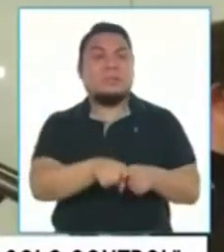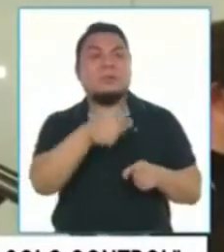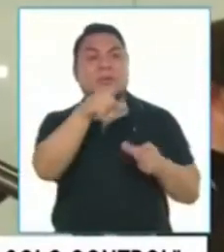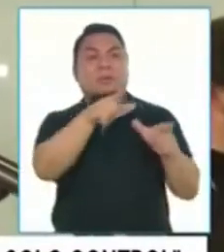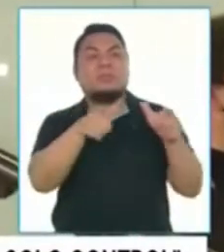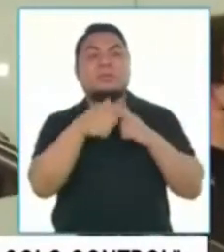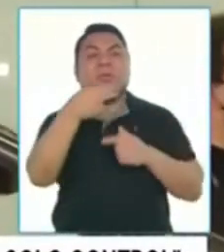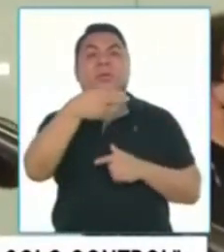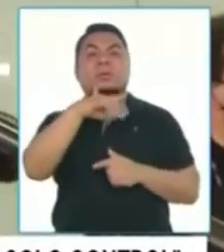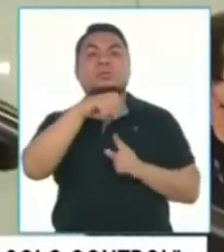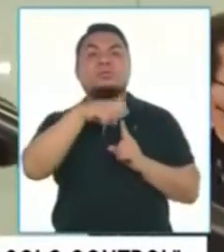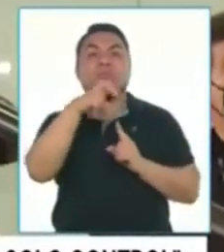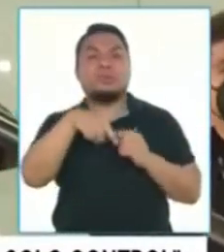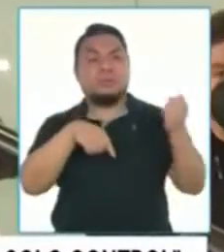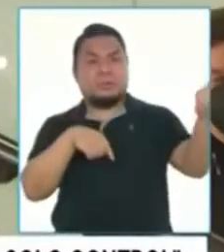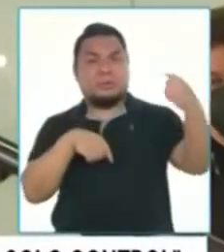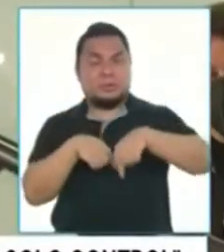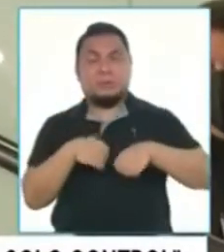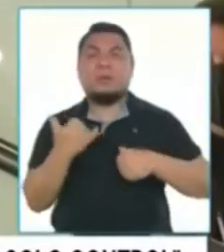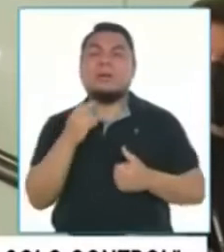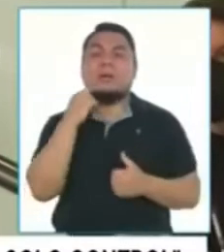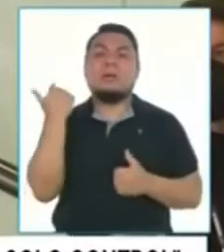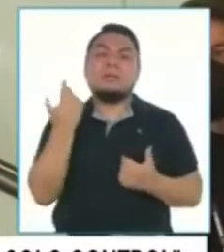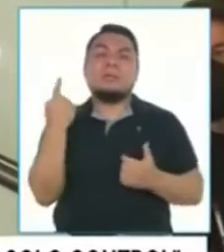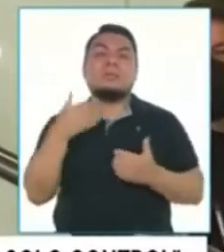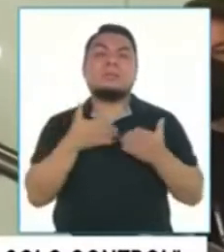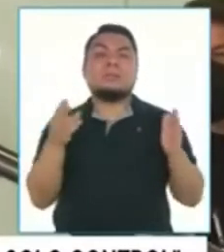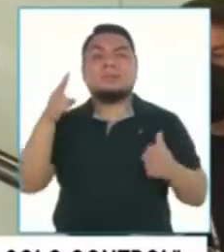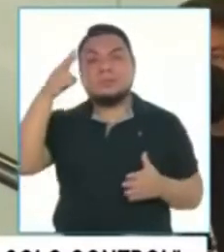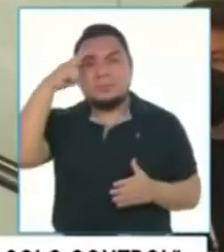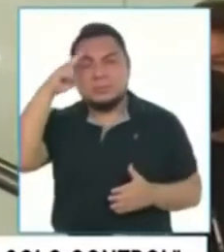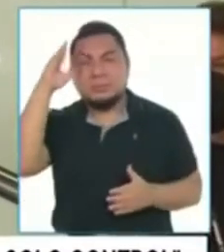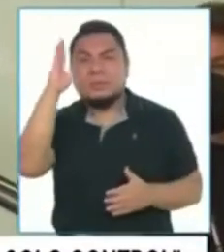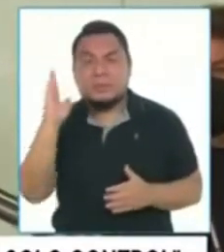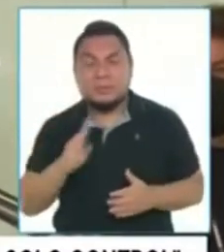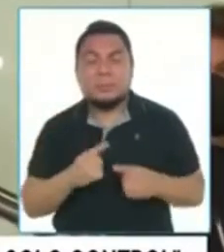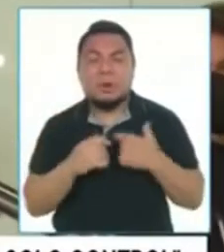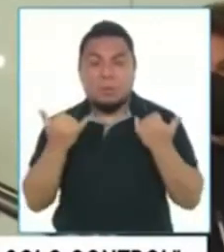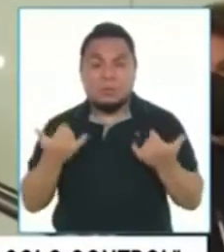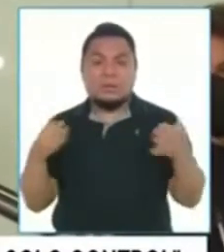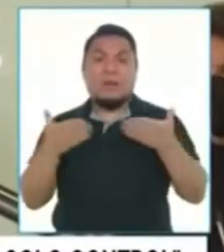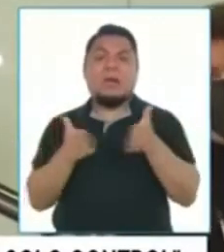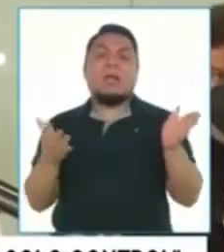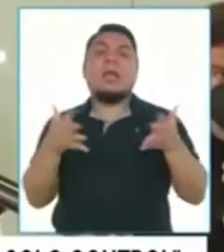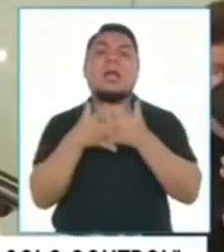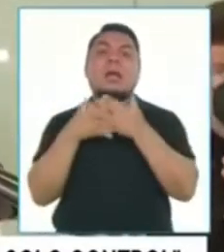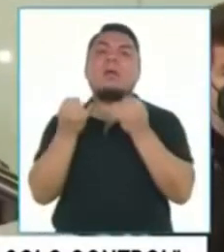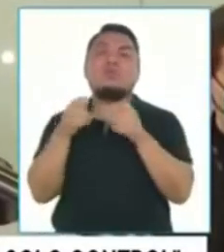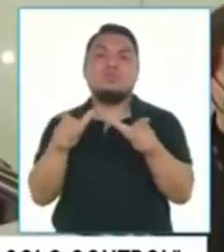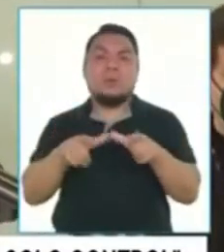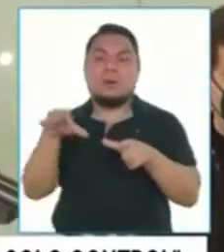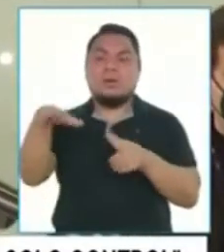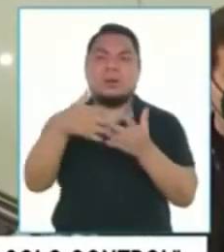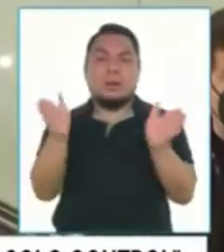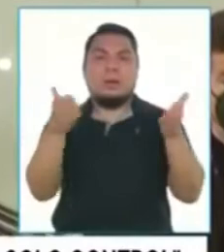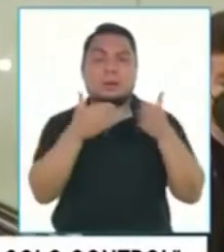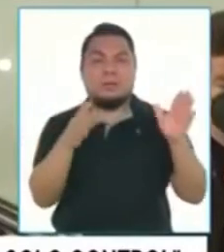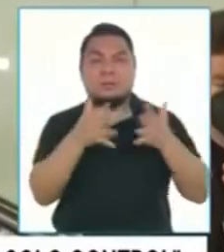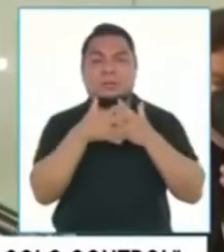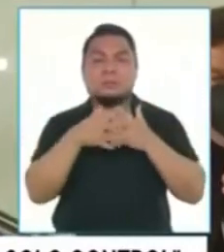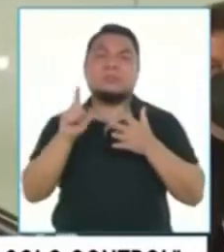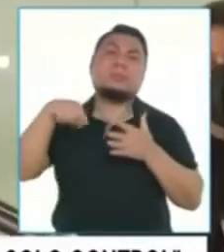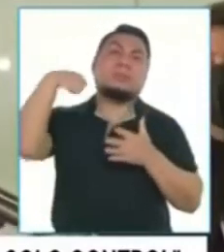Houston, por ejemplo. Ayer solamente se habían activado por vuelos de México, Brasil. Hoy día ya se están activando varios de Estados Unidos y para los siguientes días